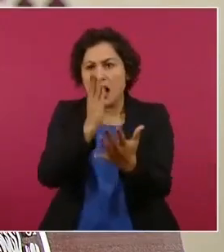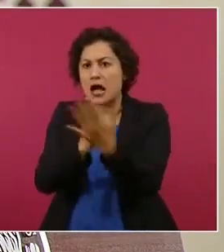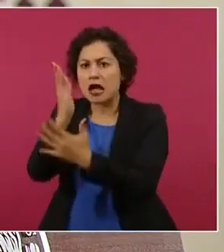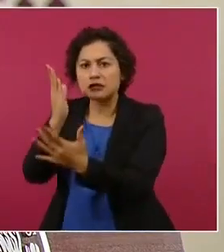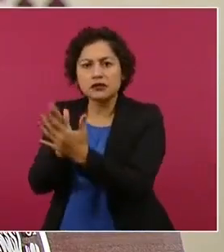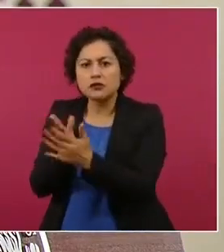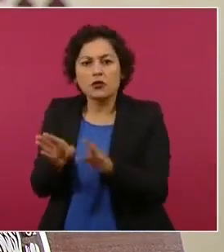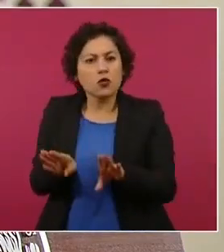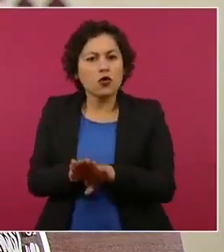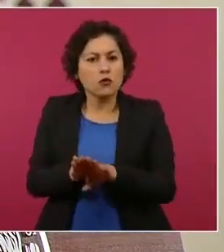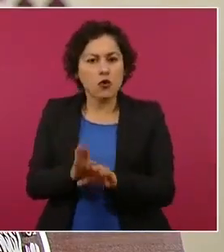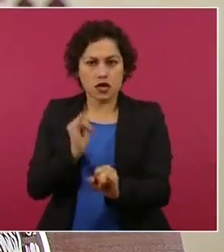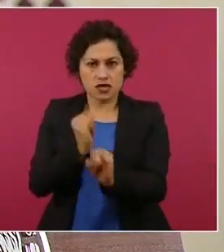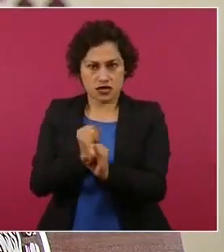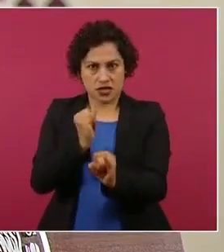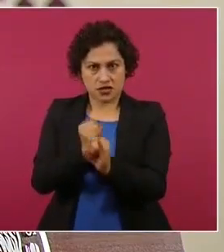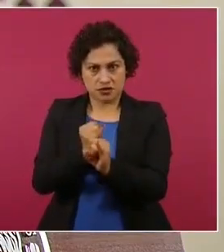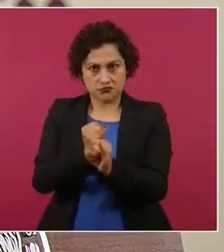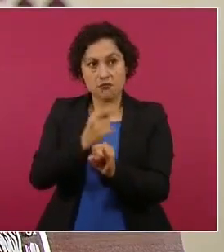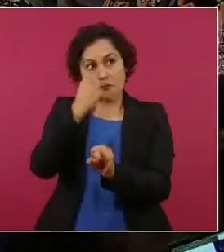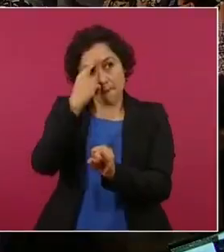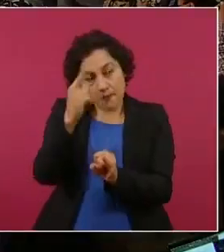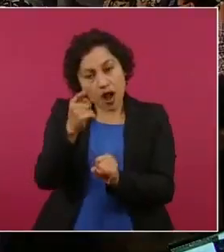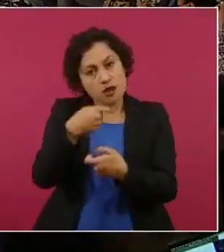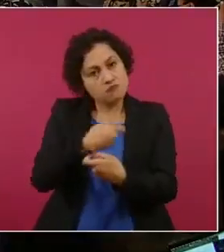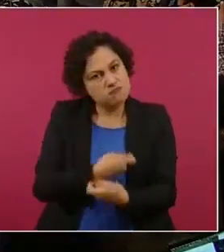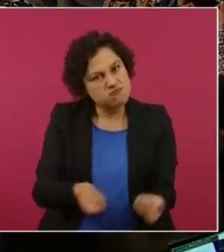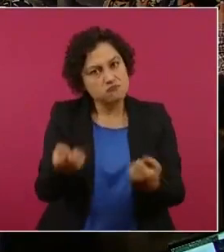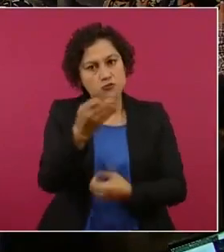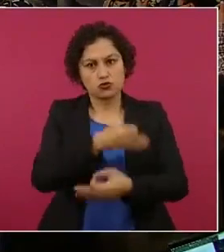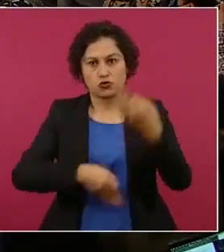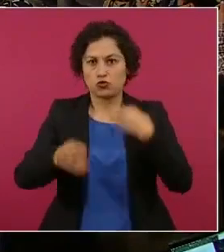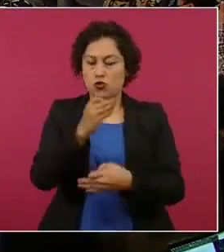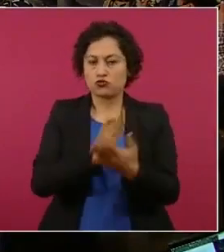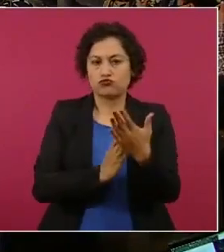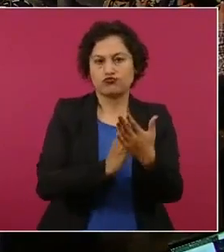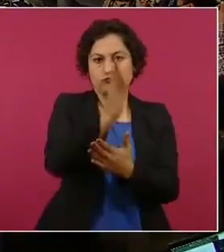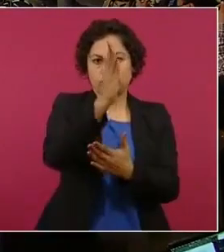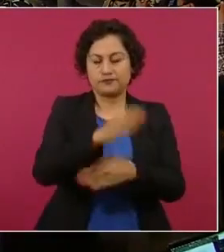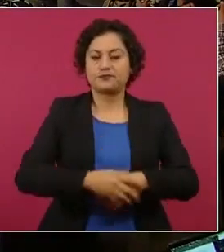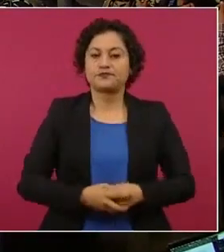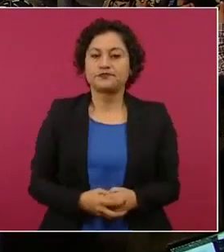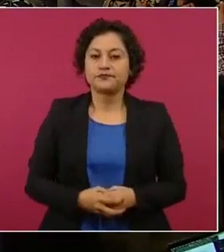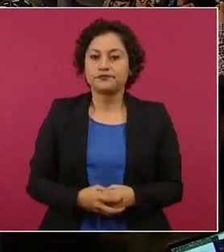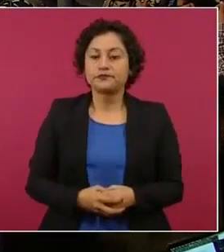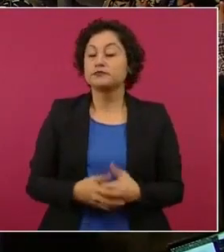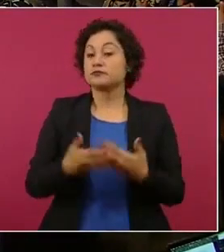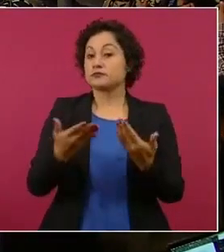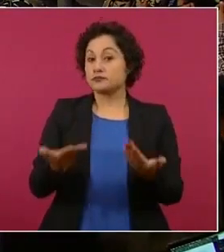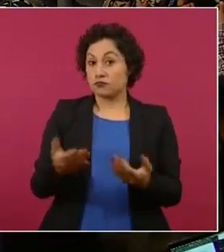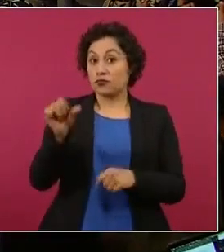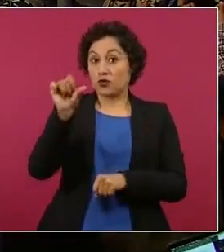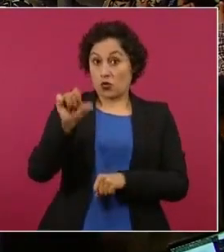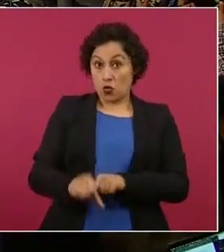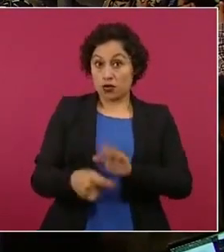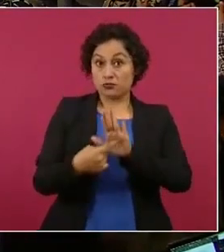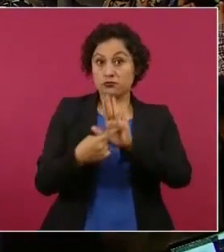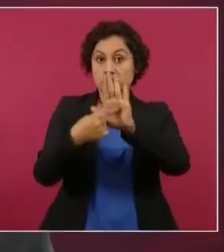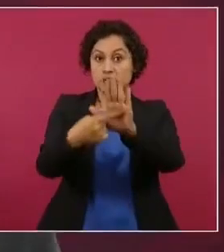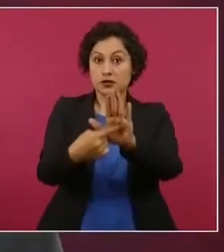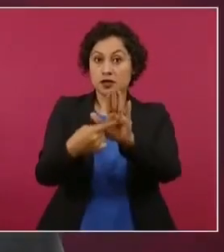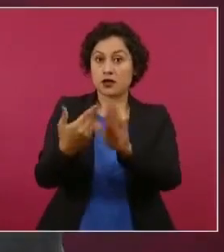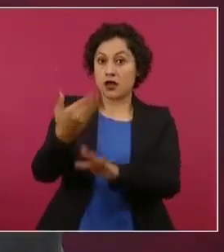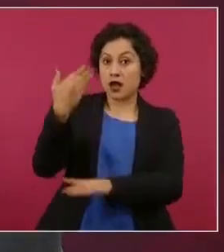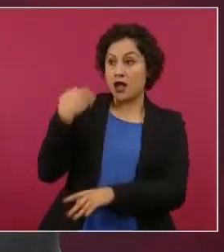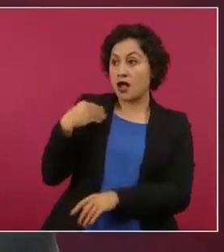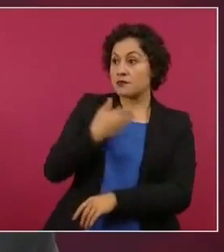internet para todos presentamos hoy por indicaciones el presidente López Obrador